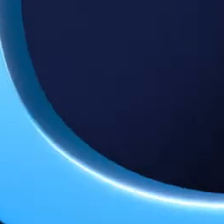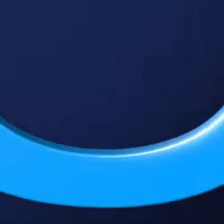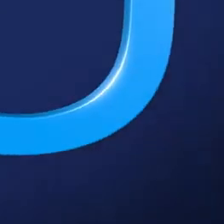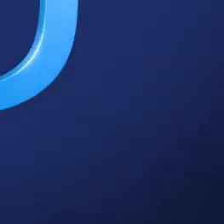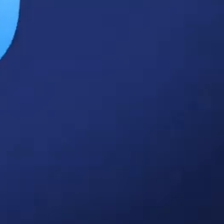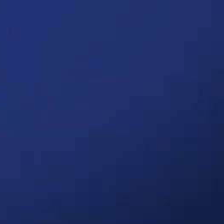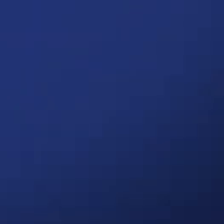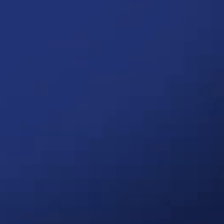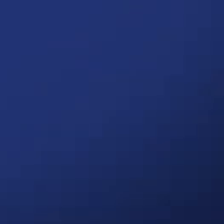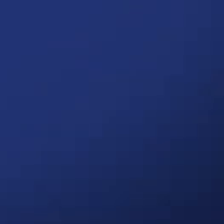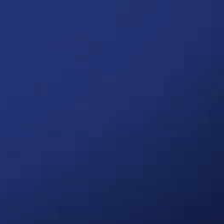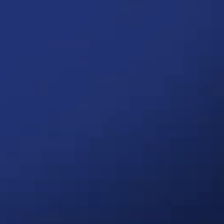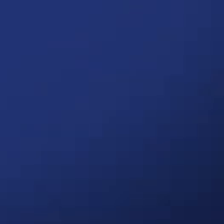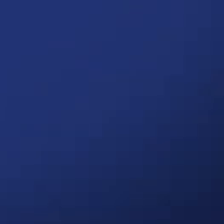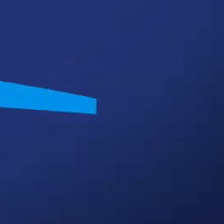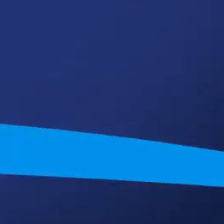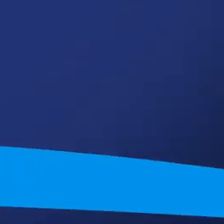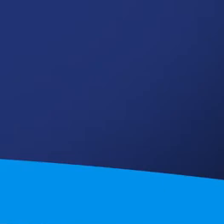y